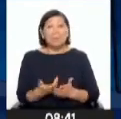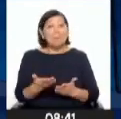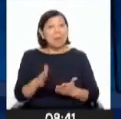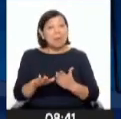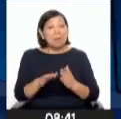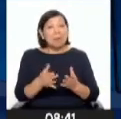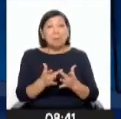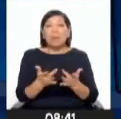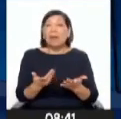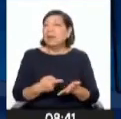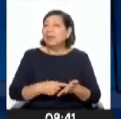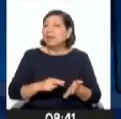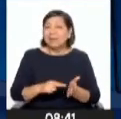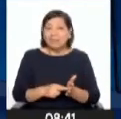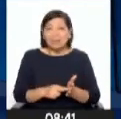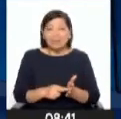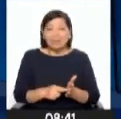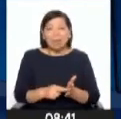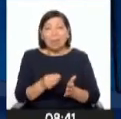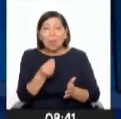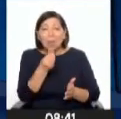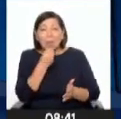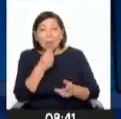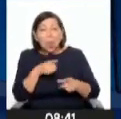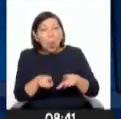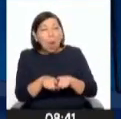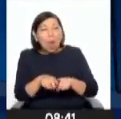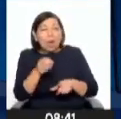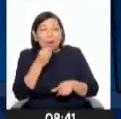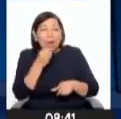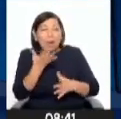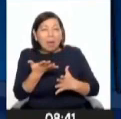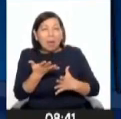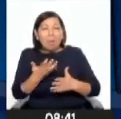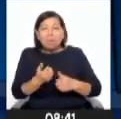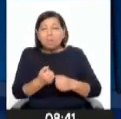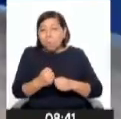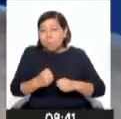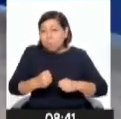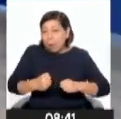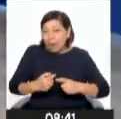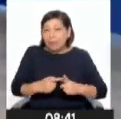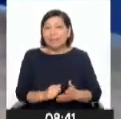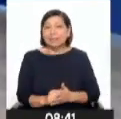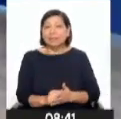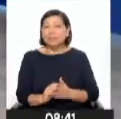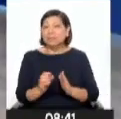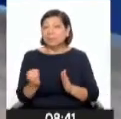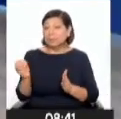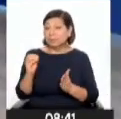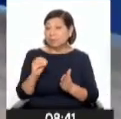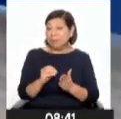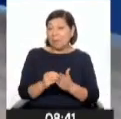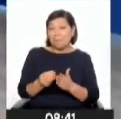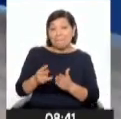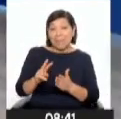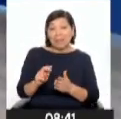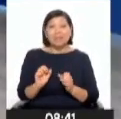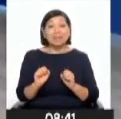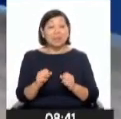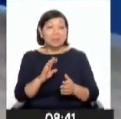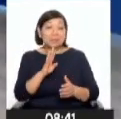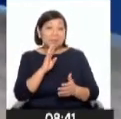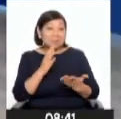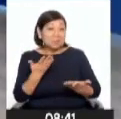calorías vacías y eso quiere decir de que ya estaría comiendo prácticamente a nivel de calorías. Entonces, si a eso le agregamos que es un exceso,